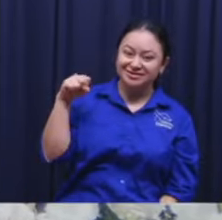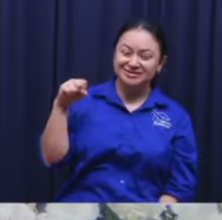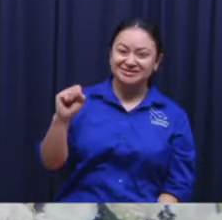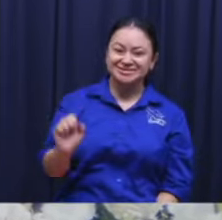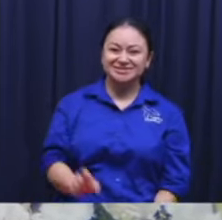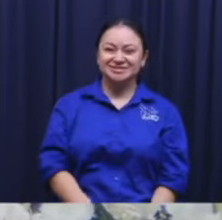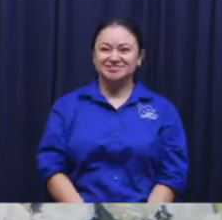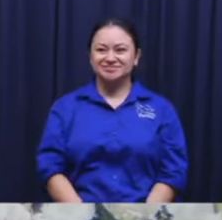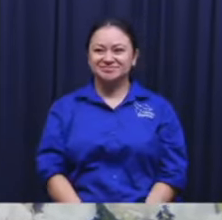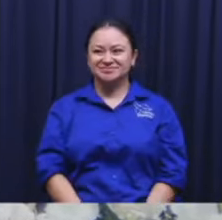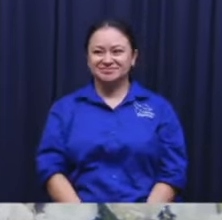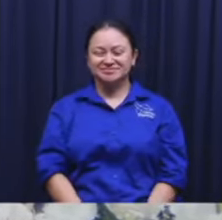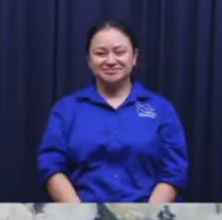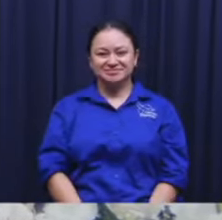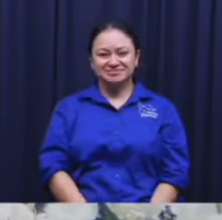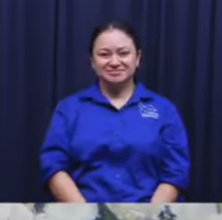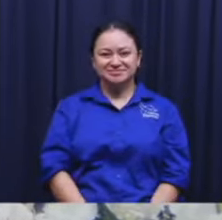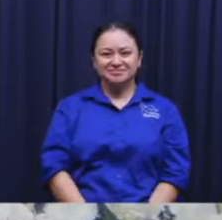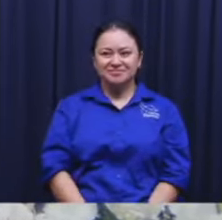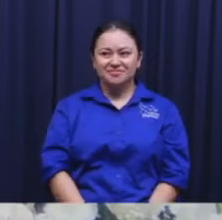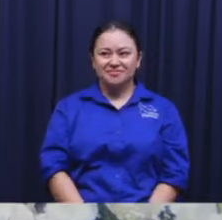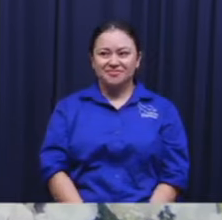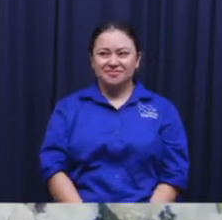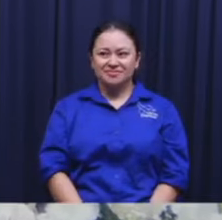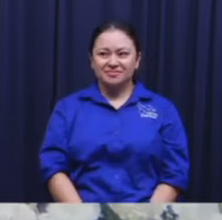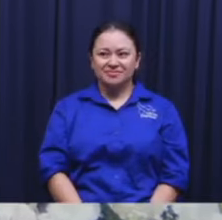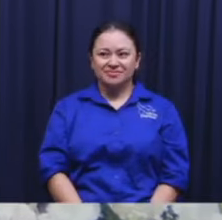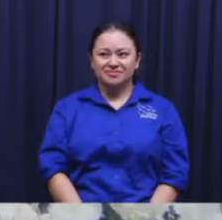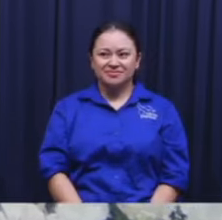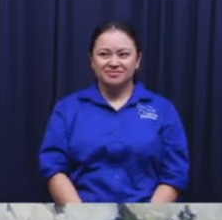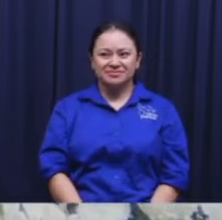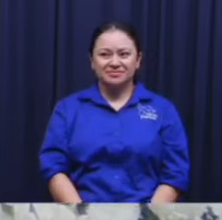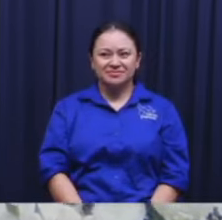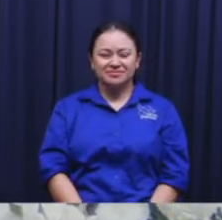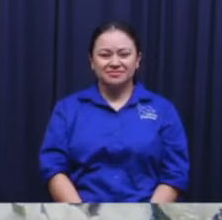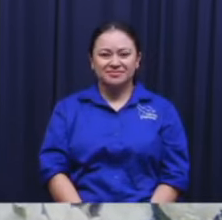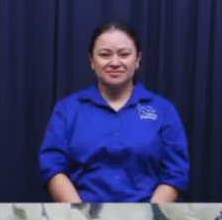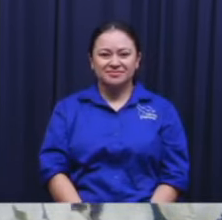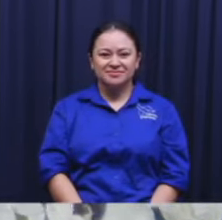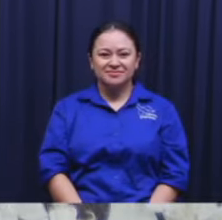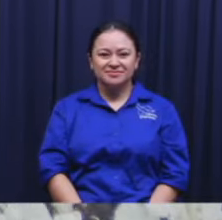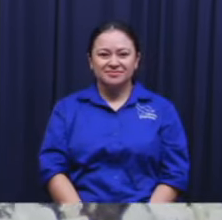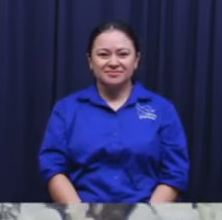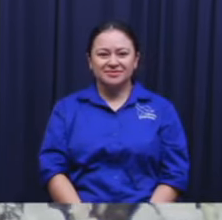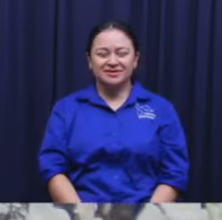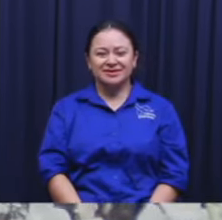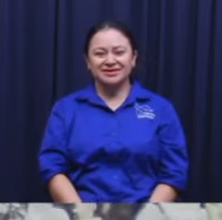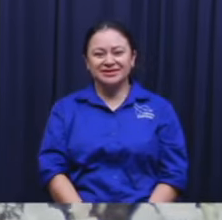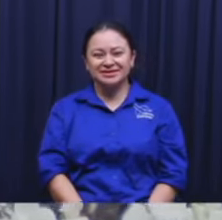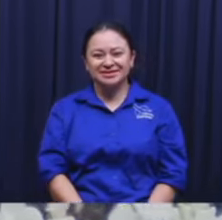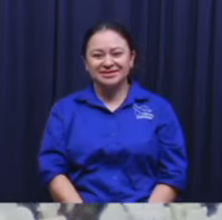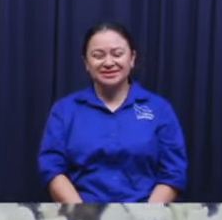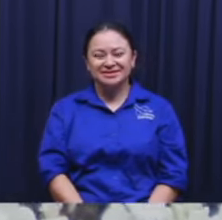Porque esos hermanos sí se salieron del guacualco y dijeron: a veces estamos pastoreando demonios. Reprendo, decía yo. ¿Eh?